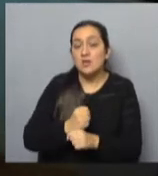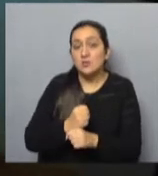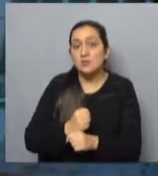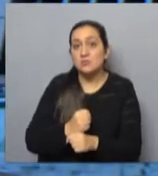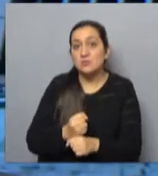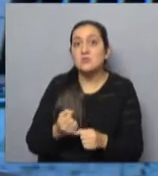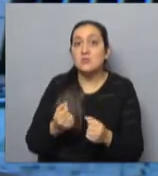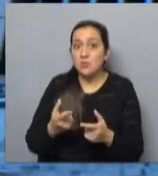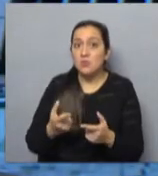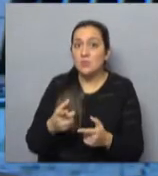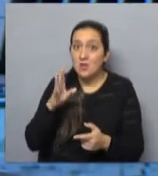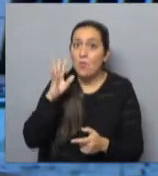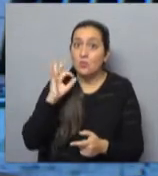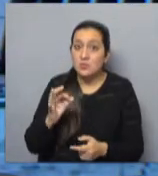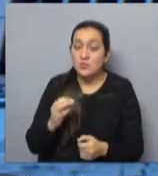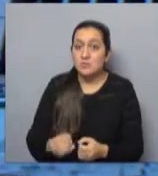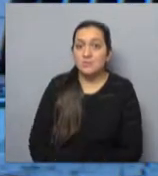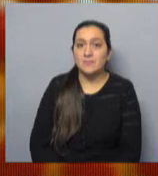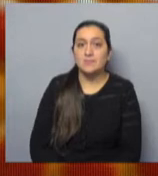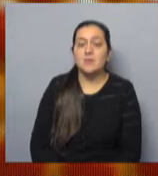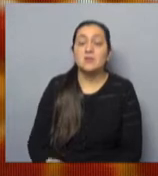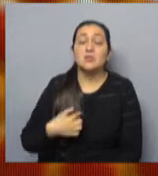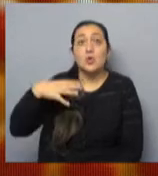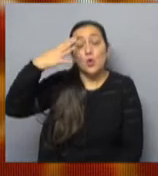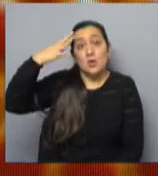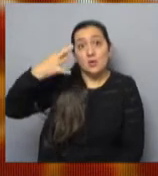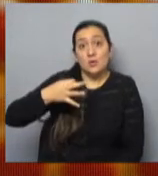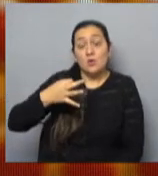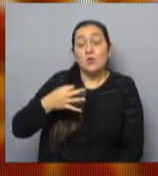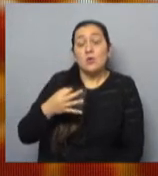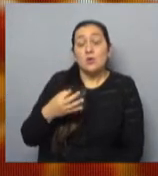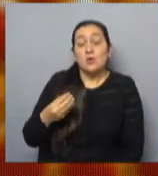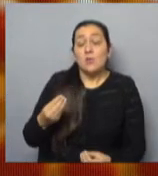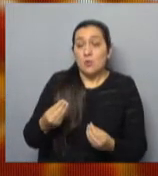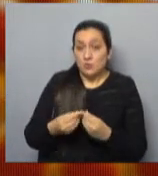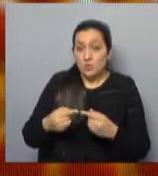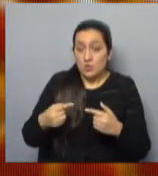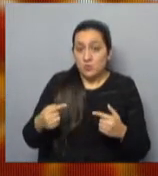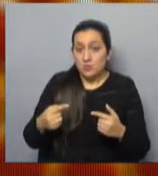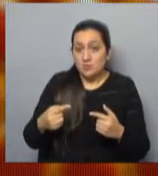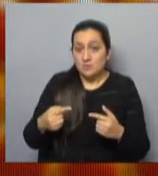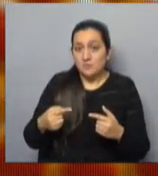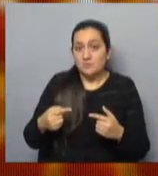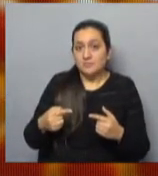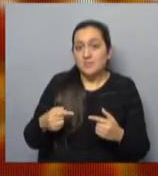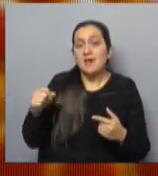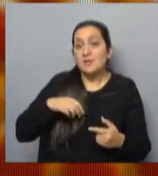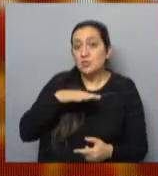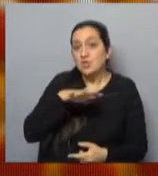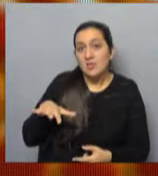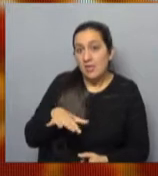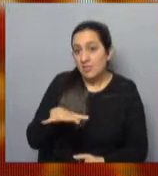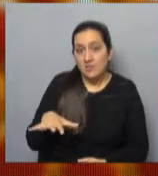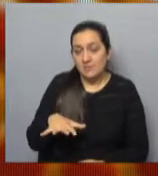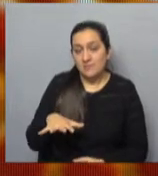dio esta apertura aunque se vio y yo creo que es un combo que es que bueno está pasando en la sociedad toda la